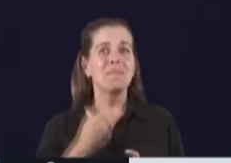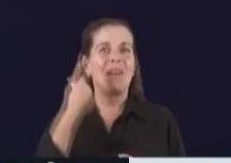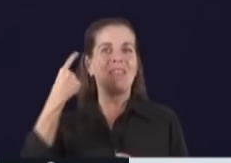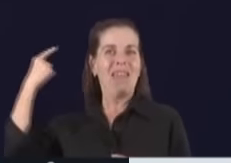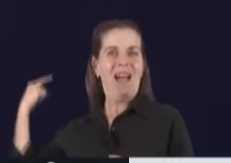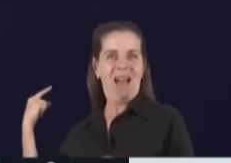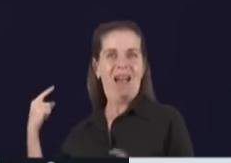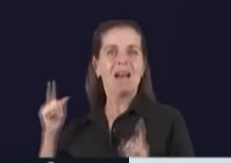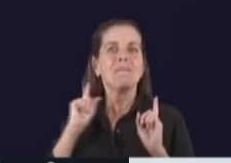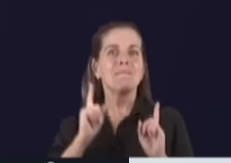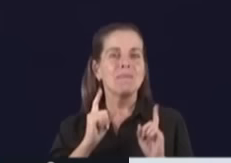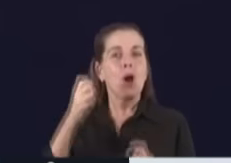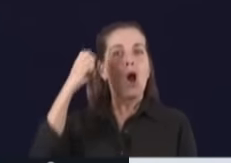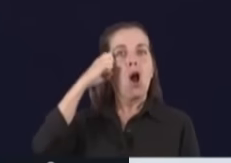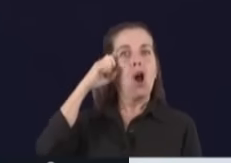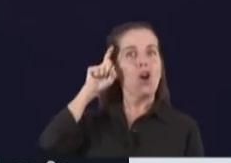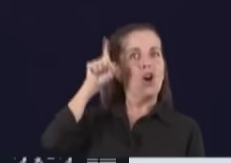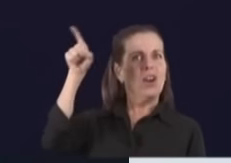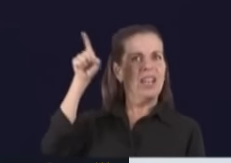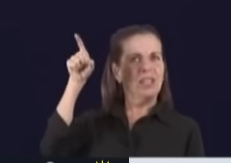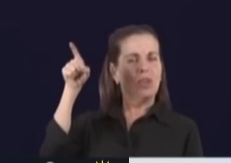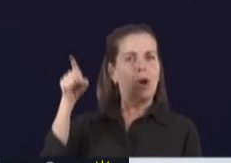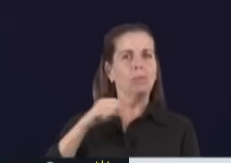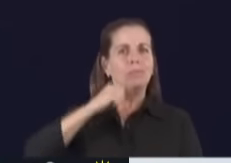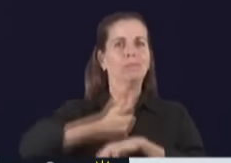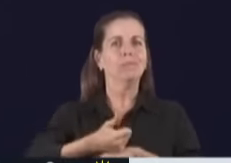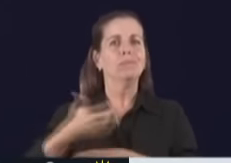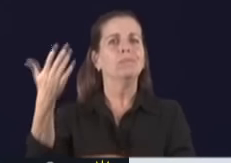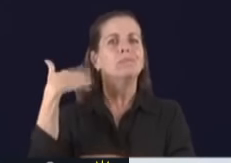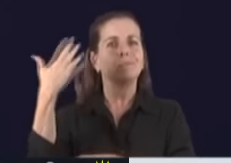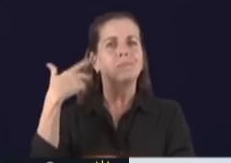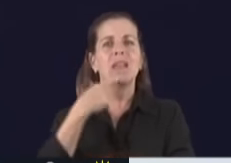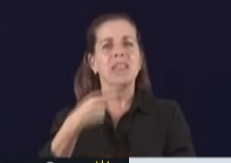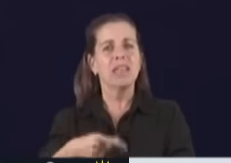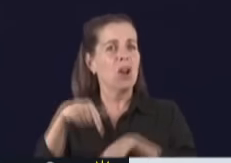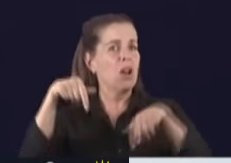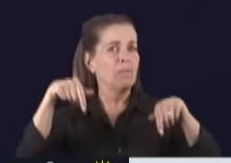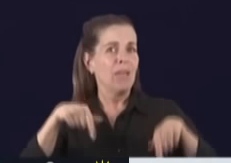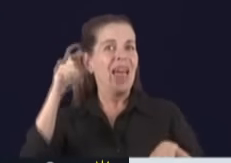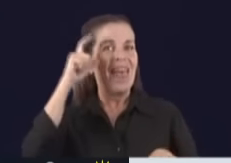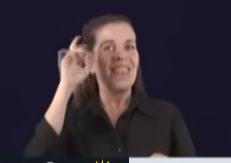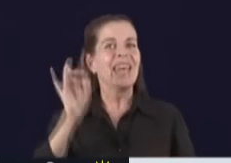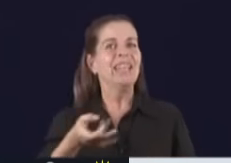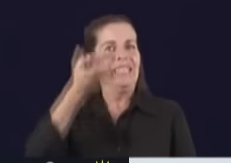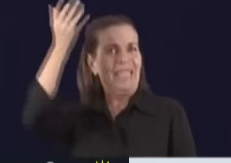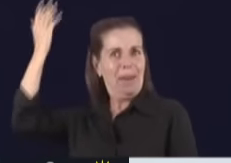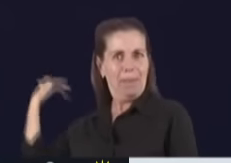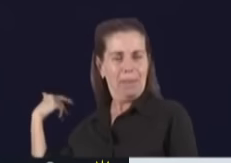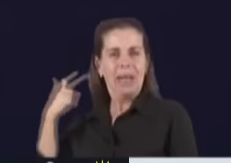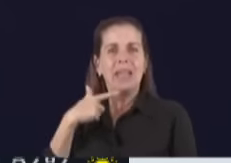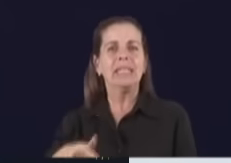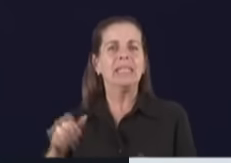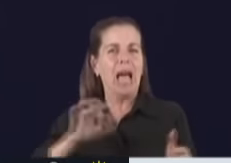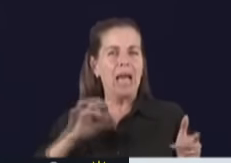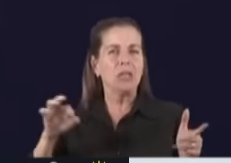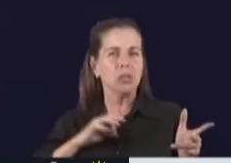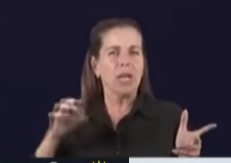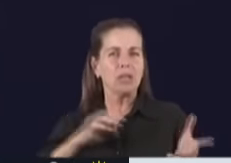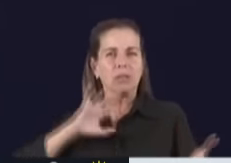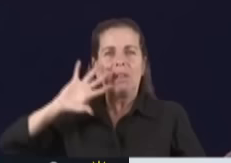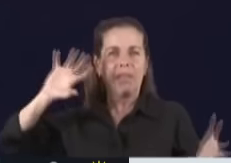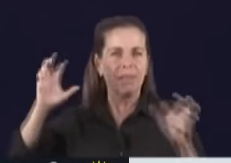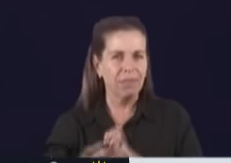del Congreso Nacional, el presidente expresaba: hoy damos por terminada una larga y triste historia de decadencia y declive